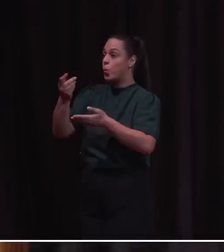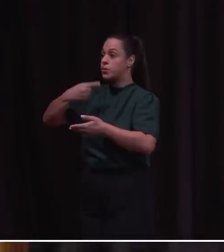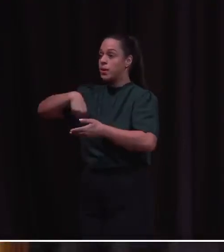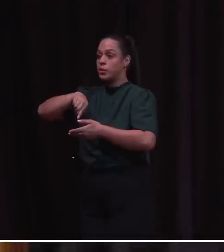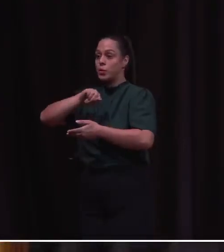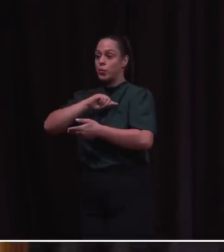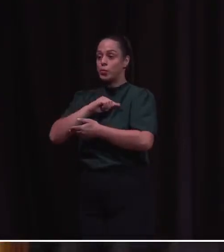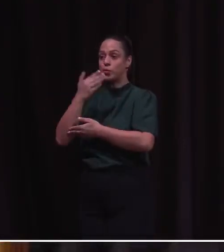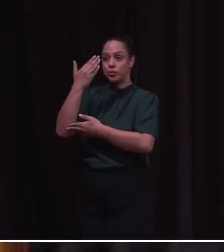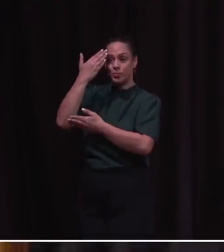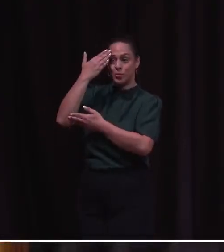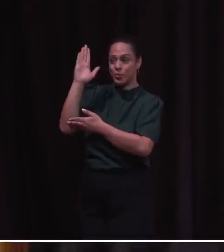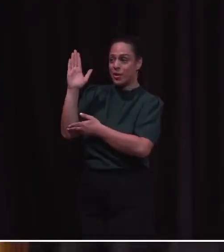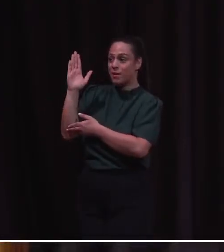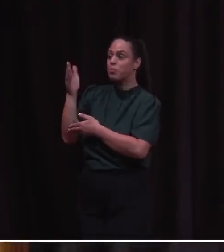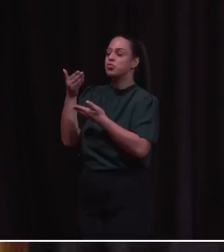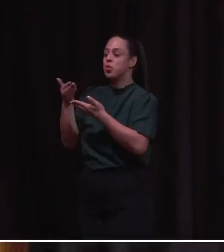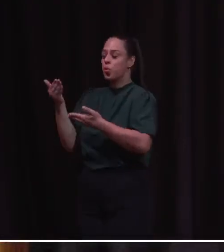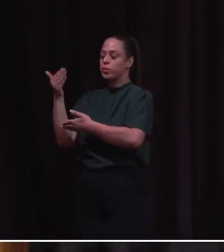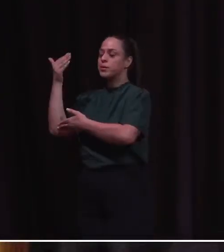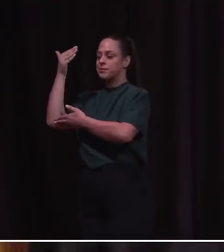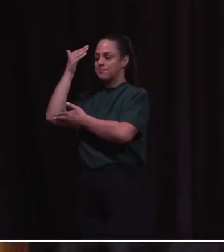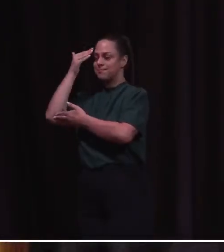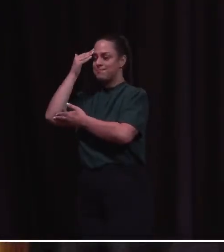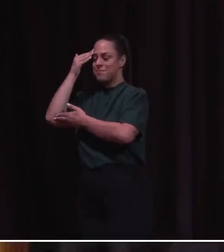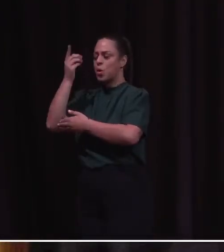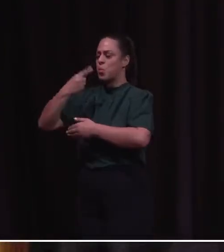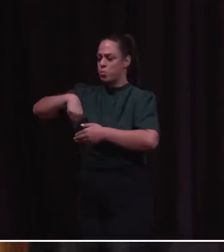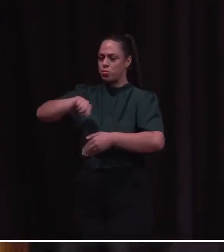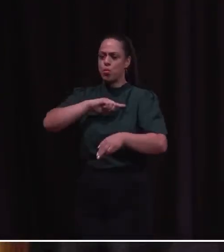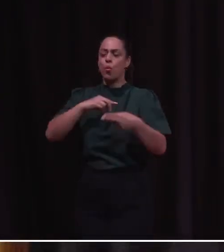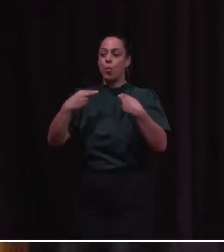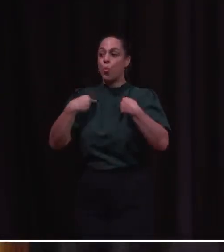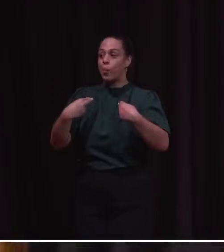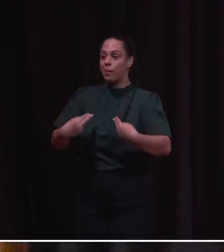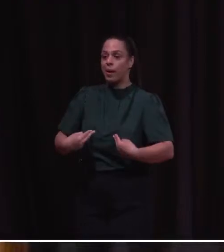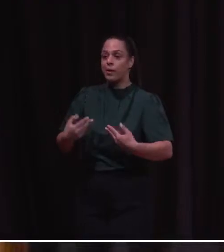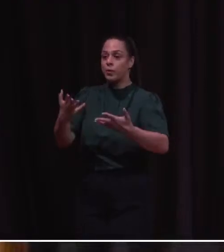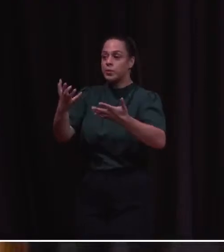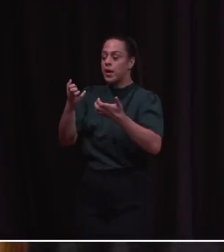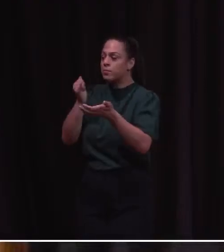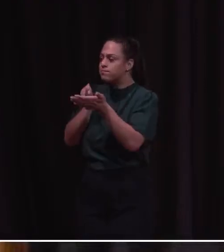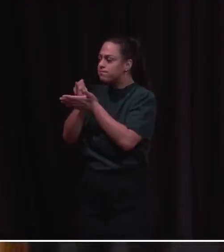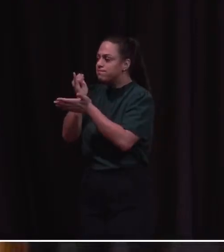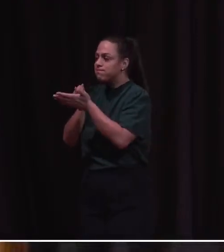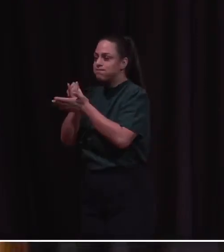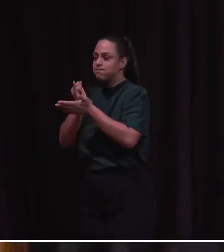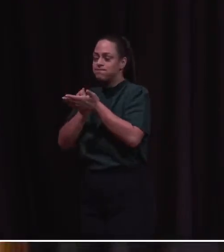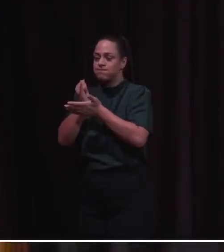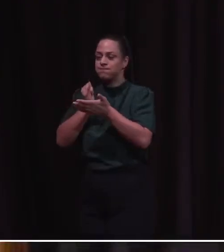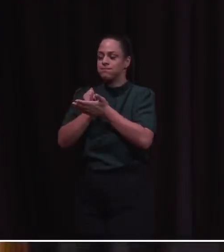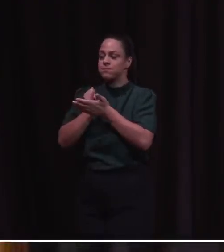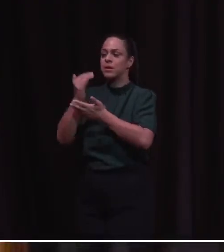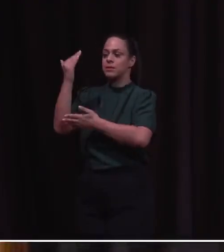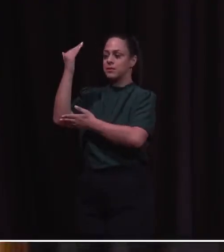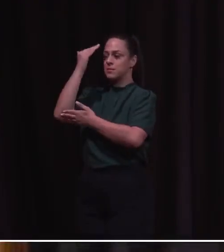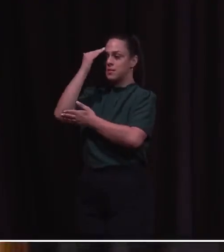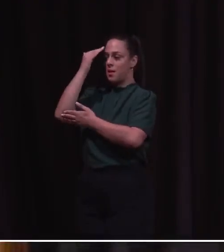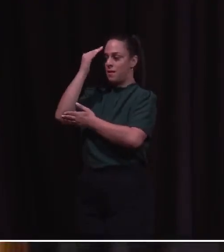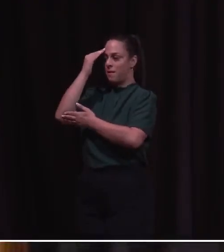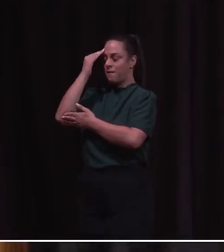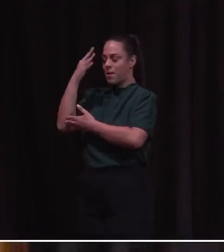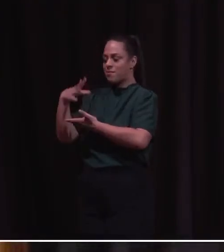nuestra naturaleza de seres humanos tenemos una sed por la búsqueda insaciable del saber y